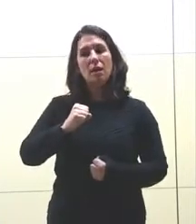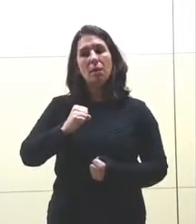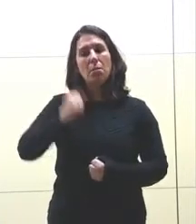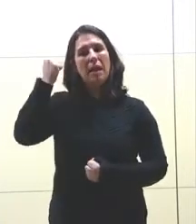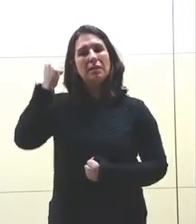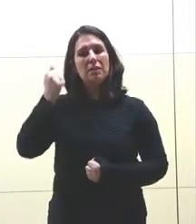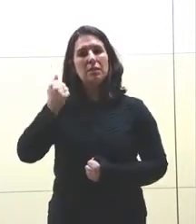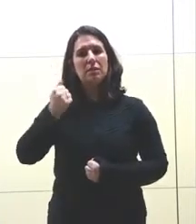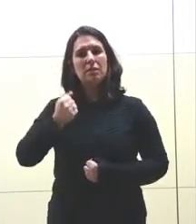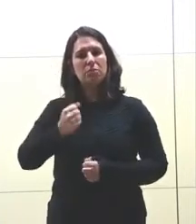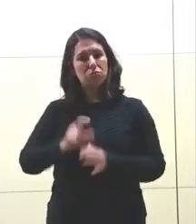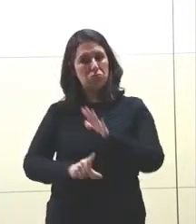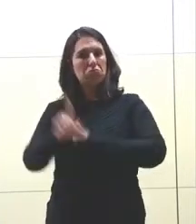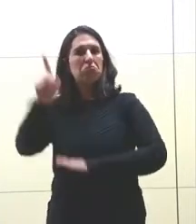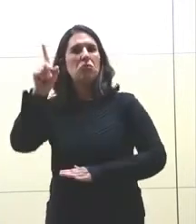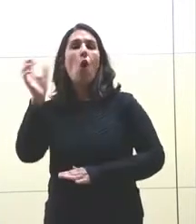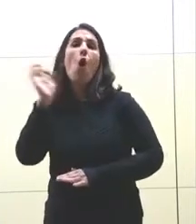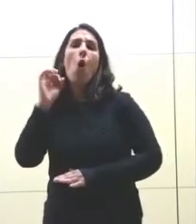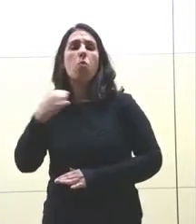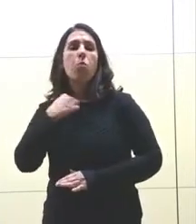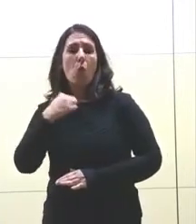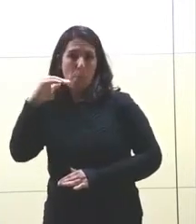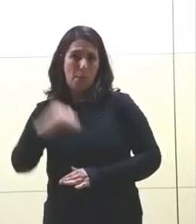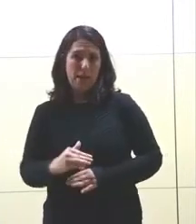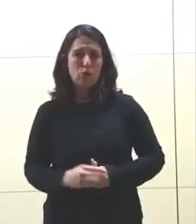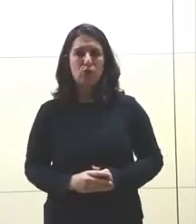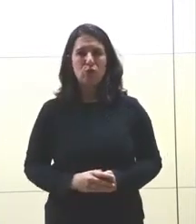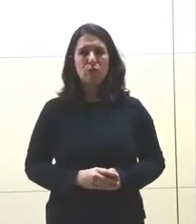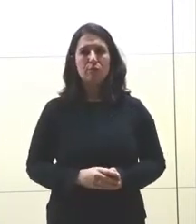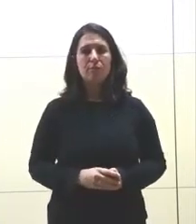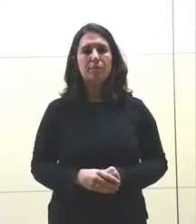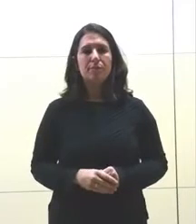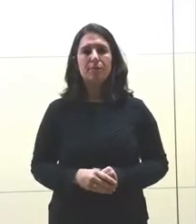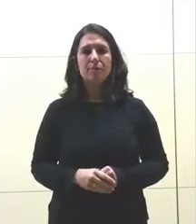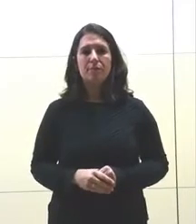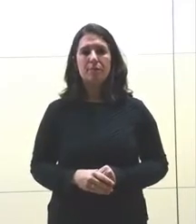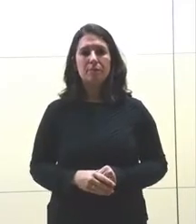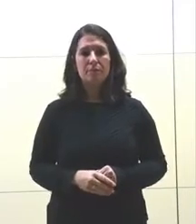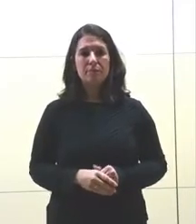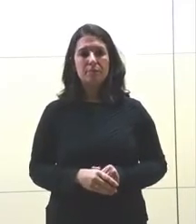más boyante o ha perdido menos. Bien.